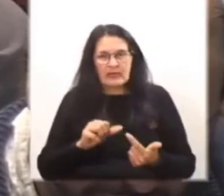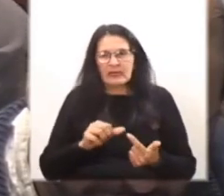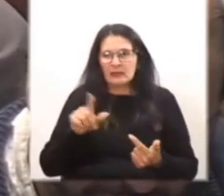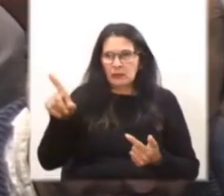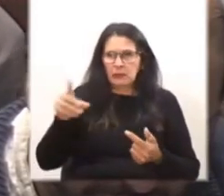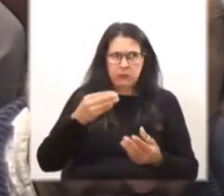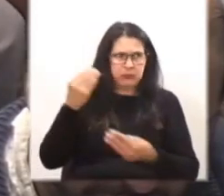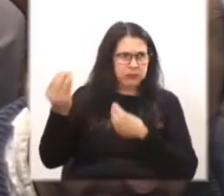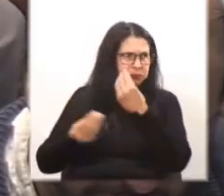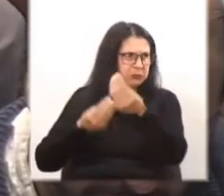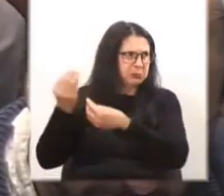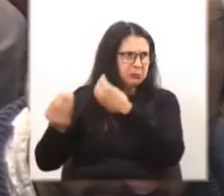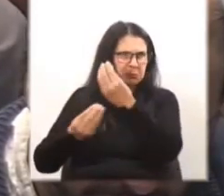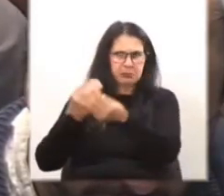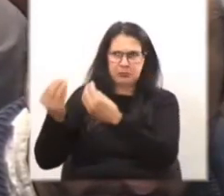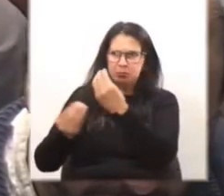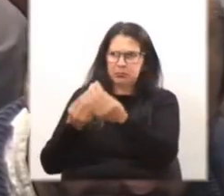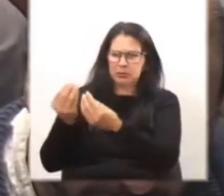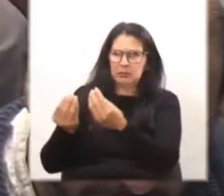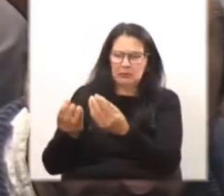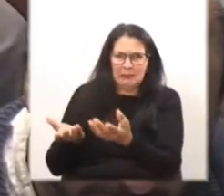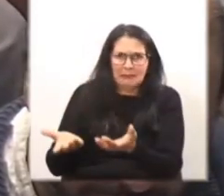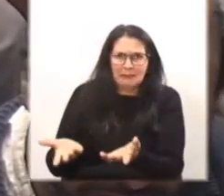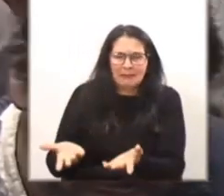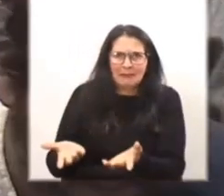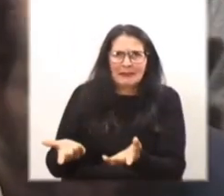ventana, gente que